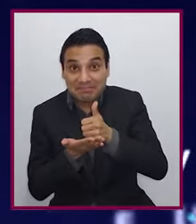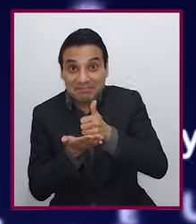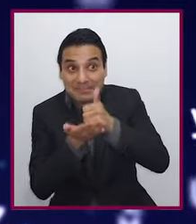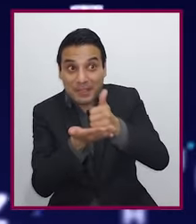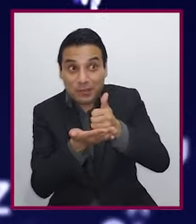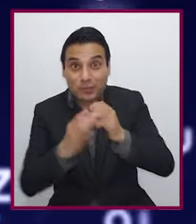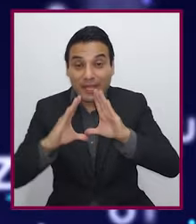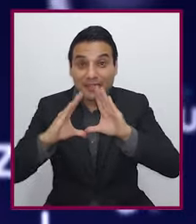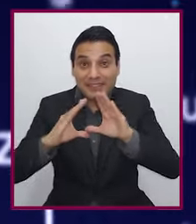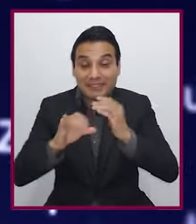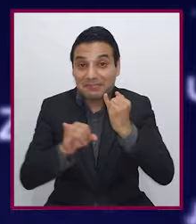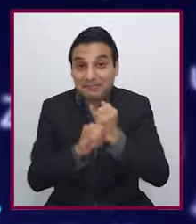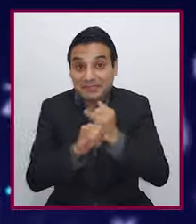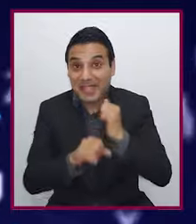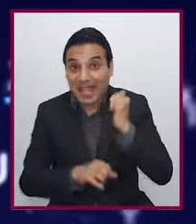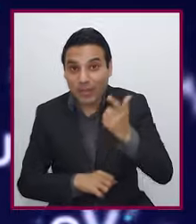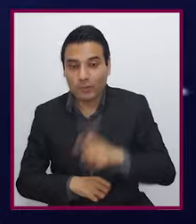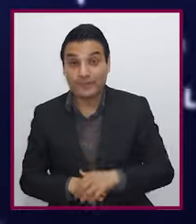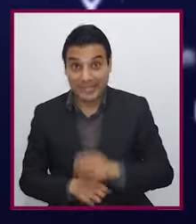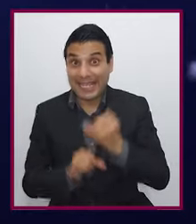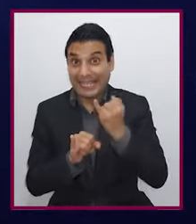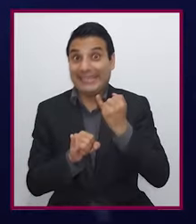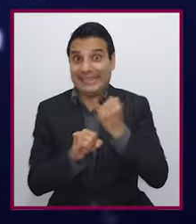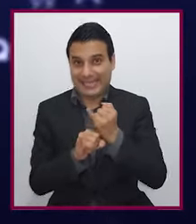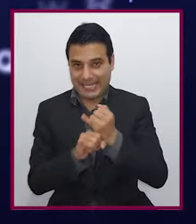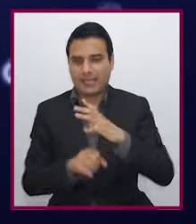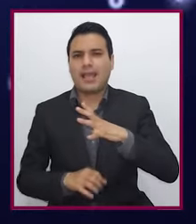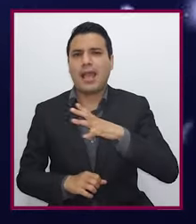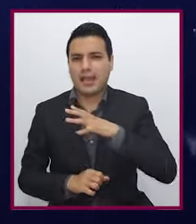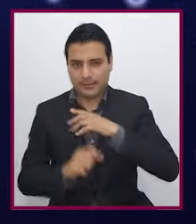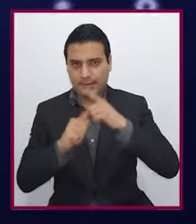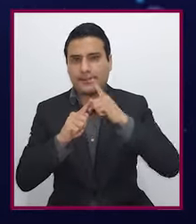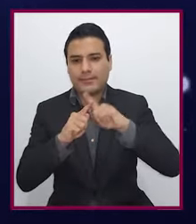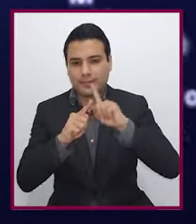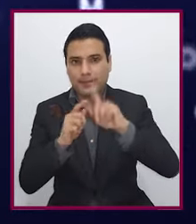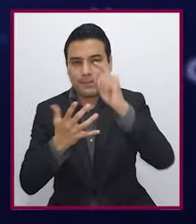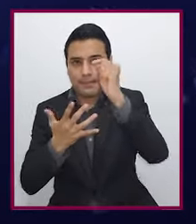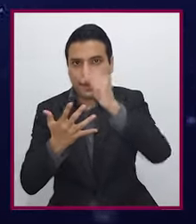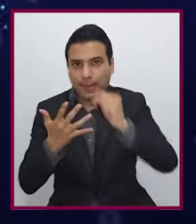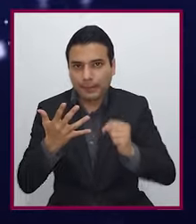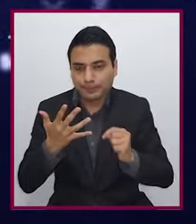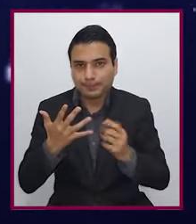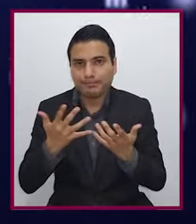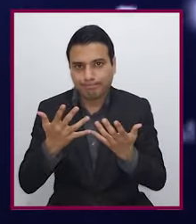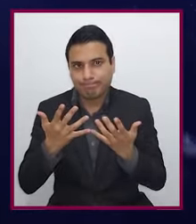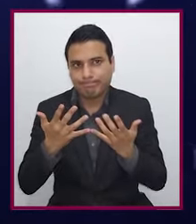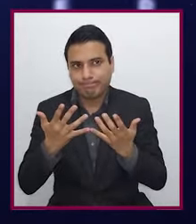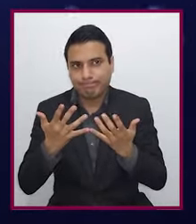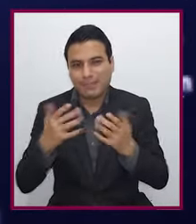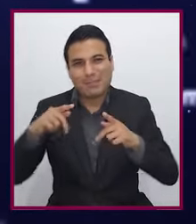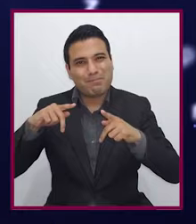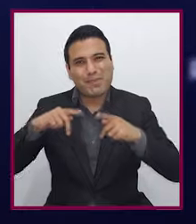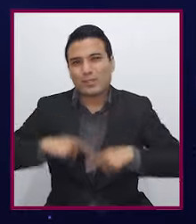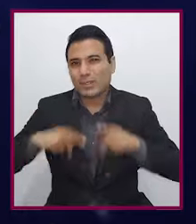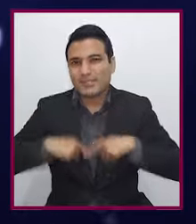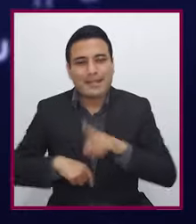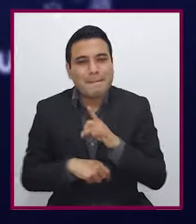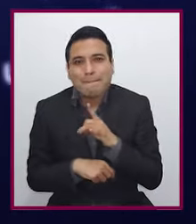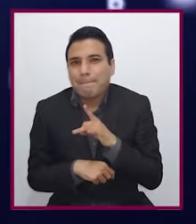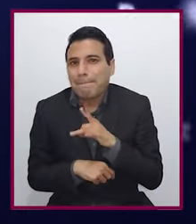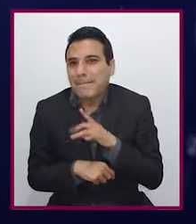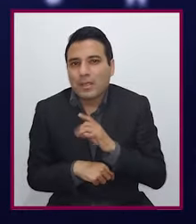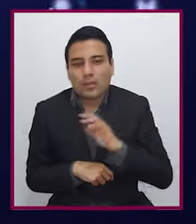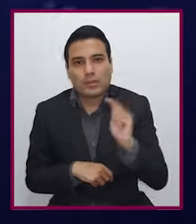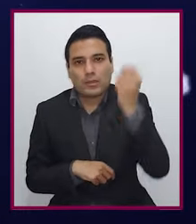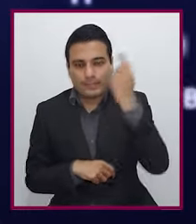algo para ayudar a la alfabetización digital? Encontré en internet que existen diversos factores implicados para que la gente tenga